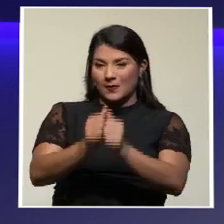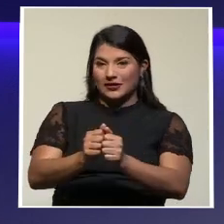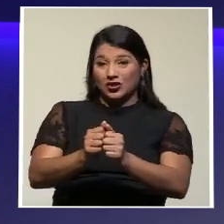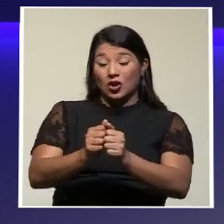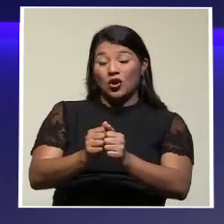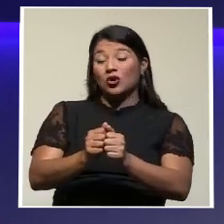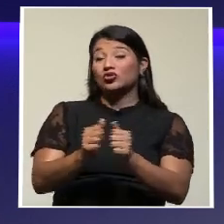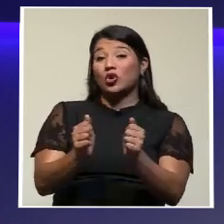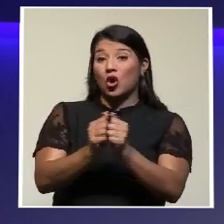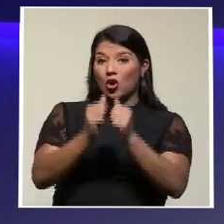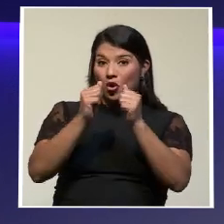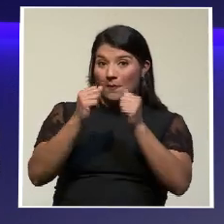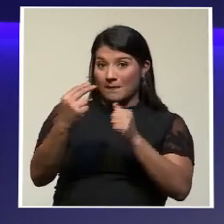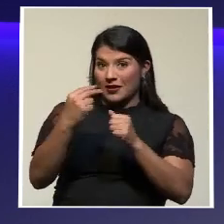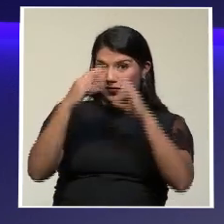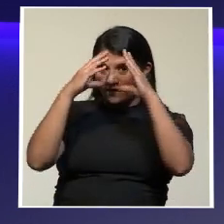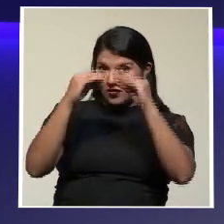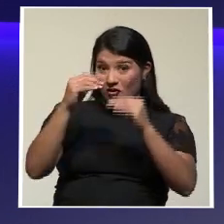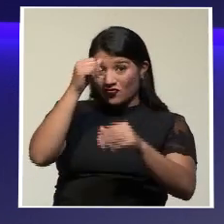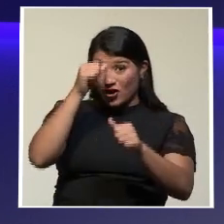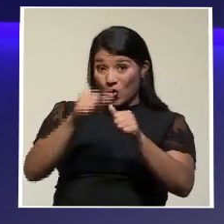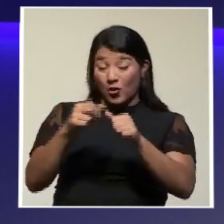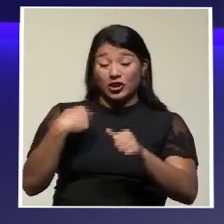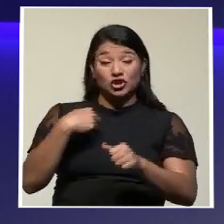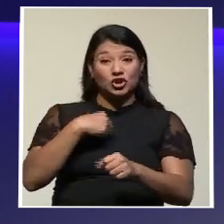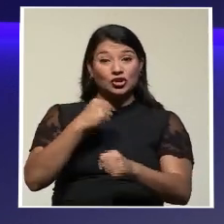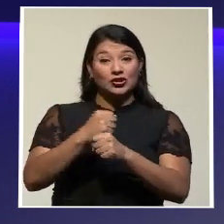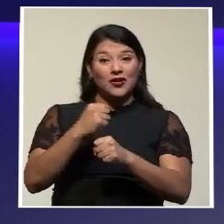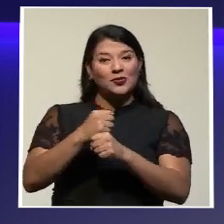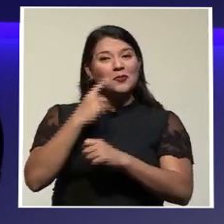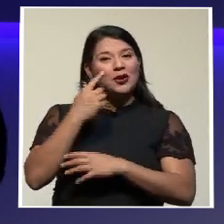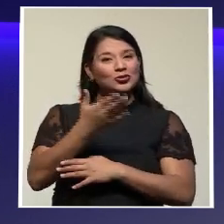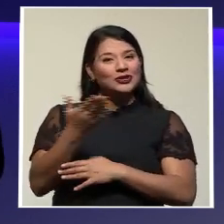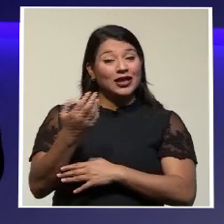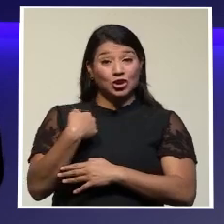jornadas informativas. Recuerde, trabajamos